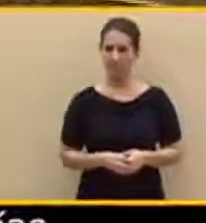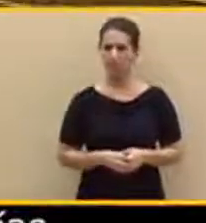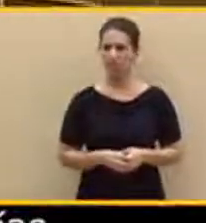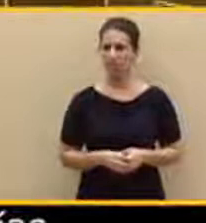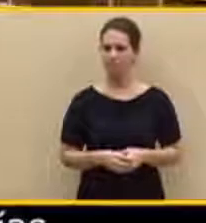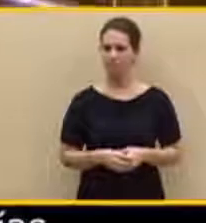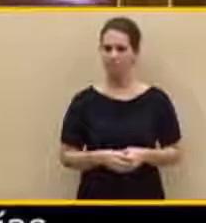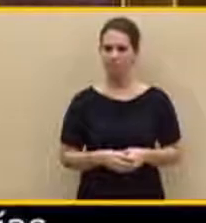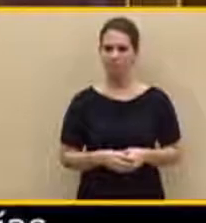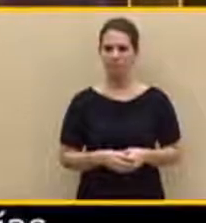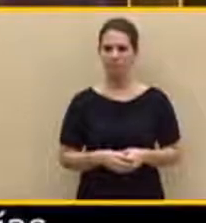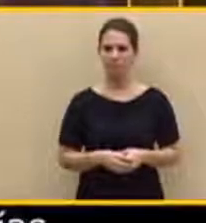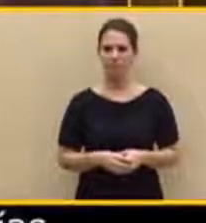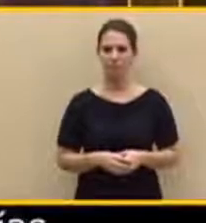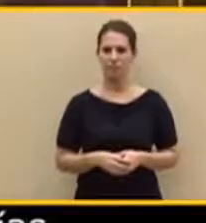Y